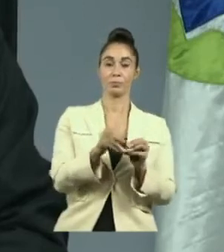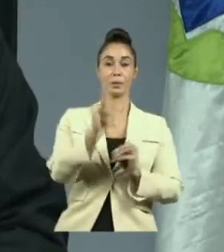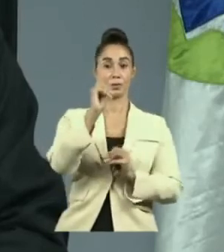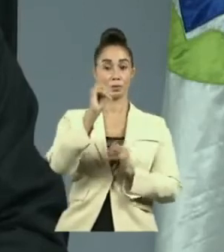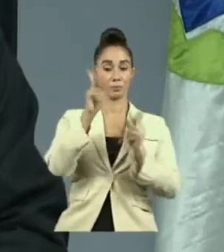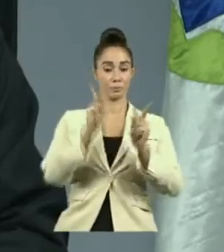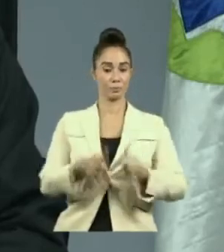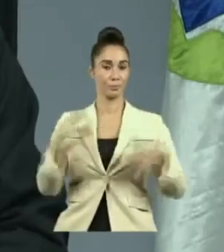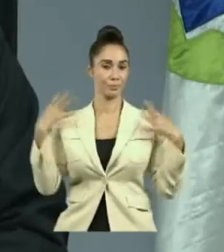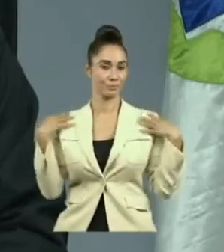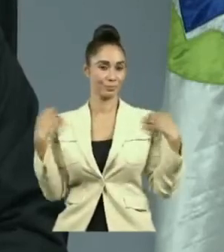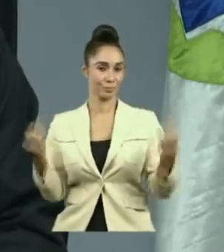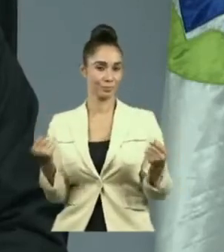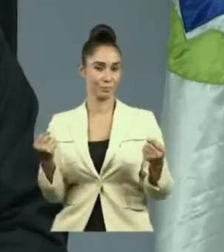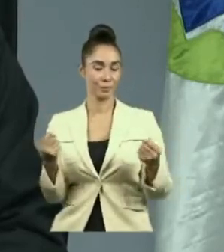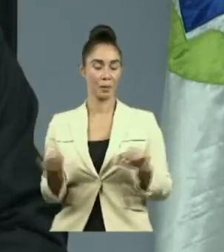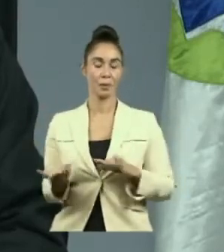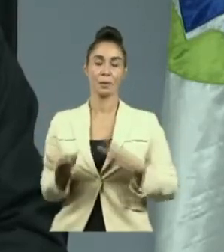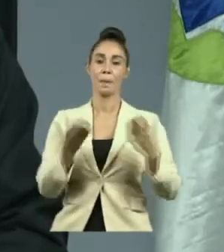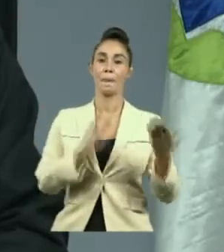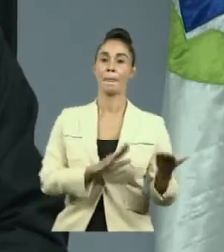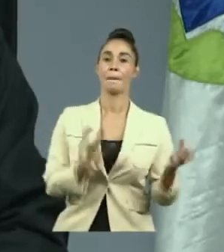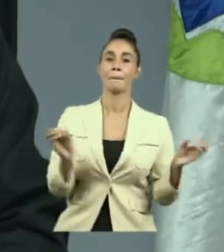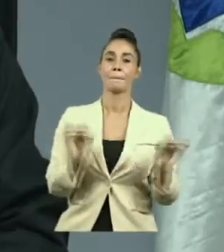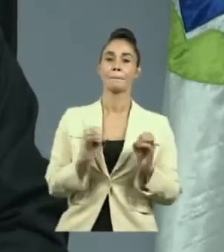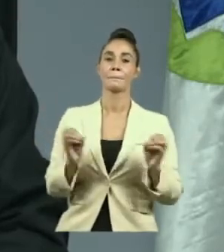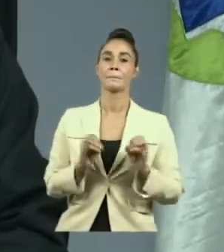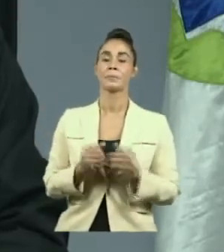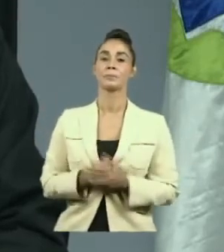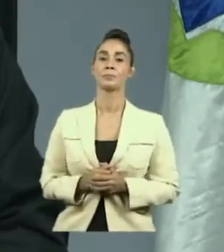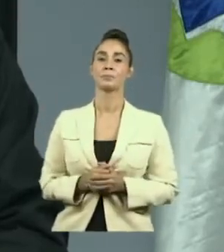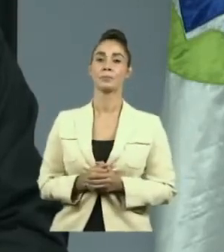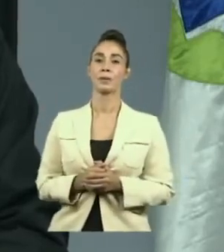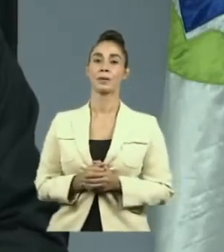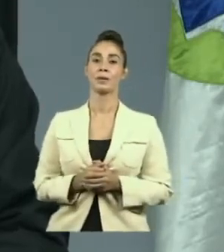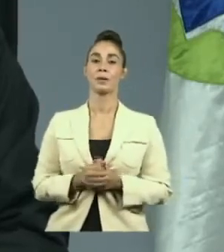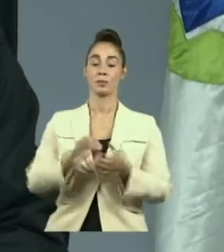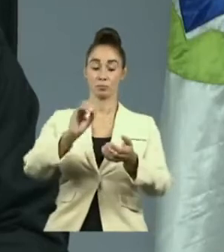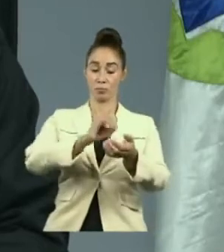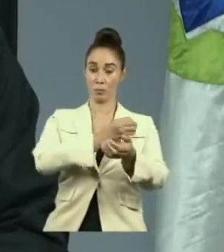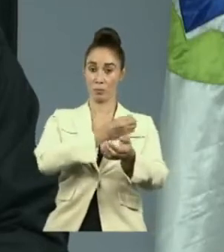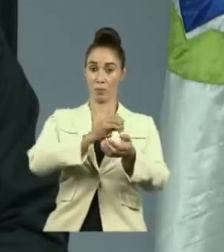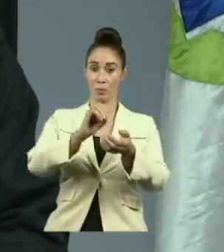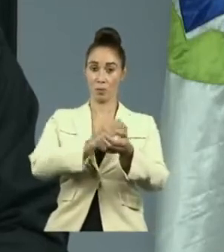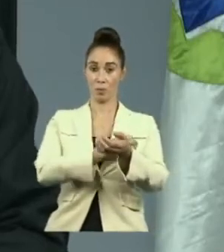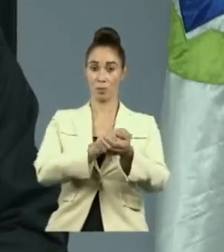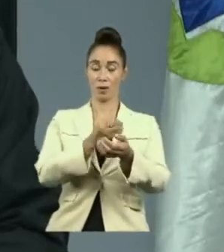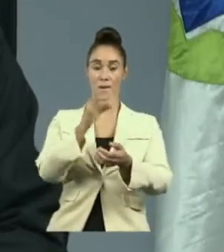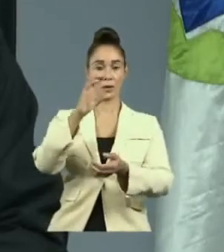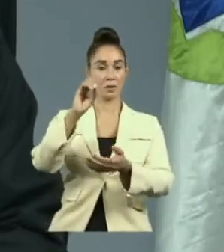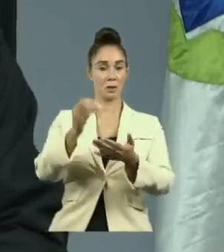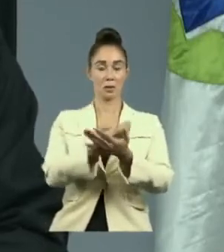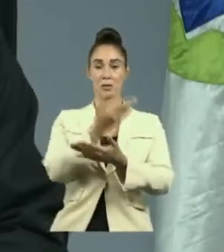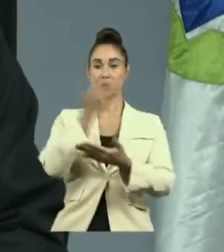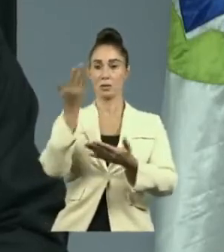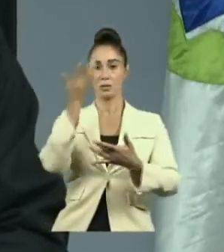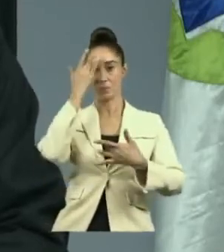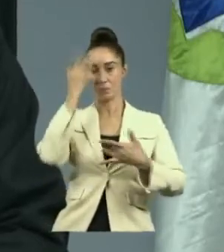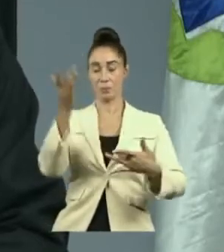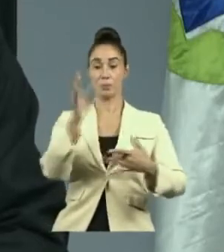recupera 20 fallecimiento san jose de ocoa 0 caso nuevo